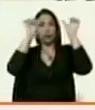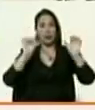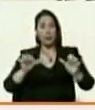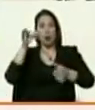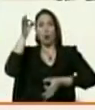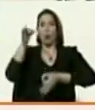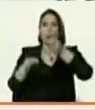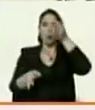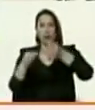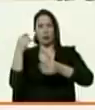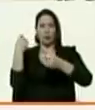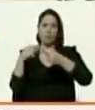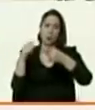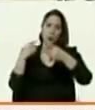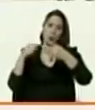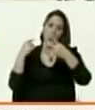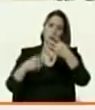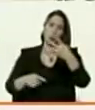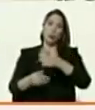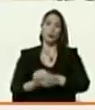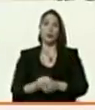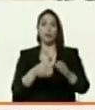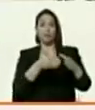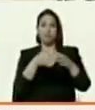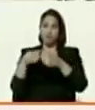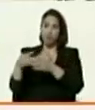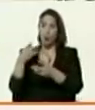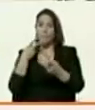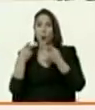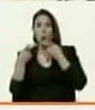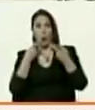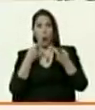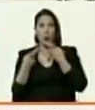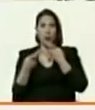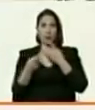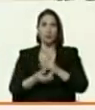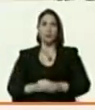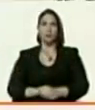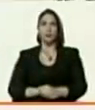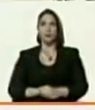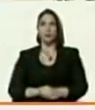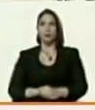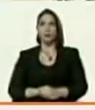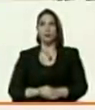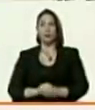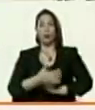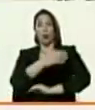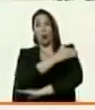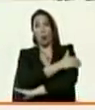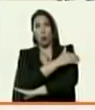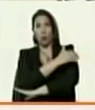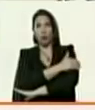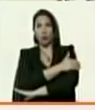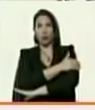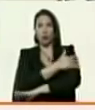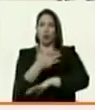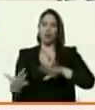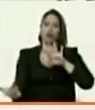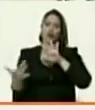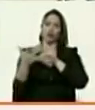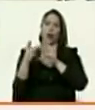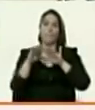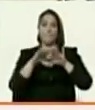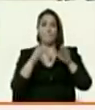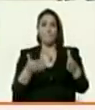justicia, etcétera, los factores políticos, obviamente también de oposición vinculados a la Mesa de